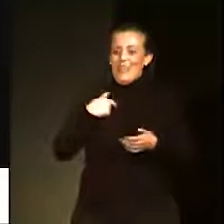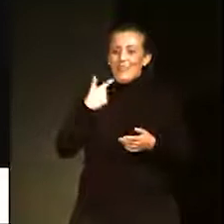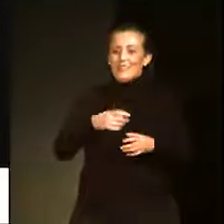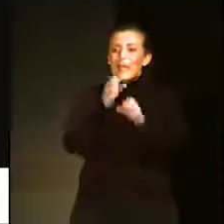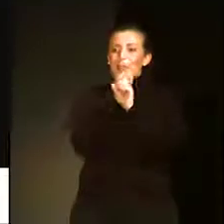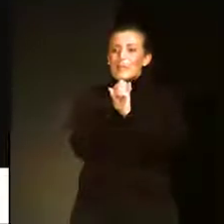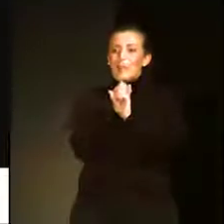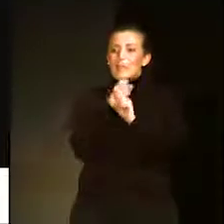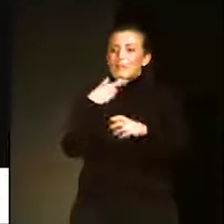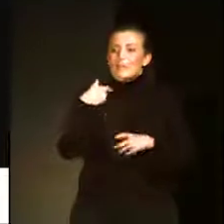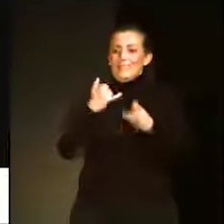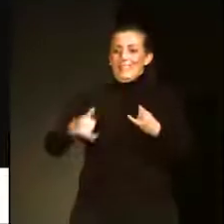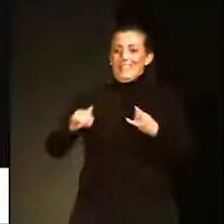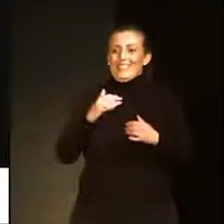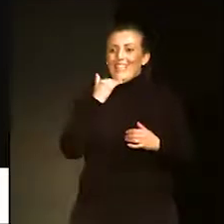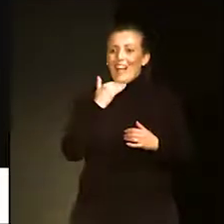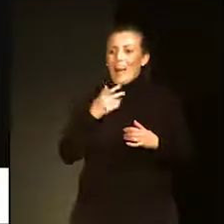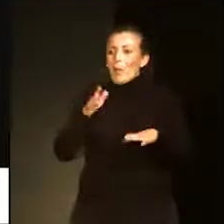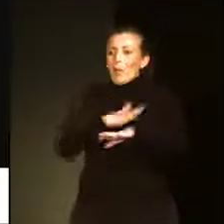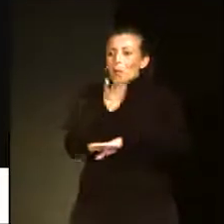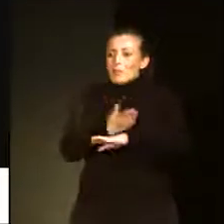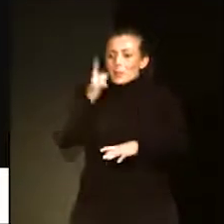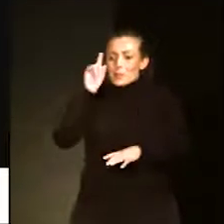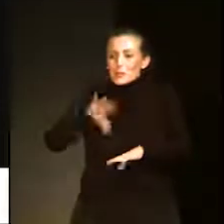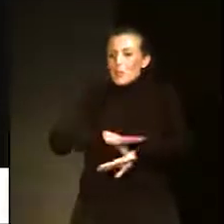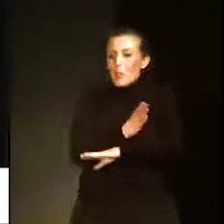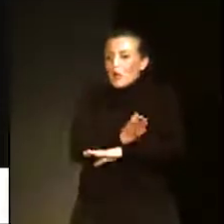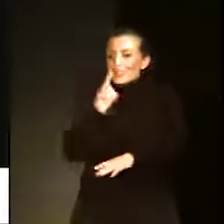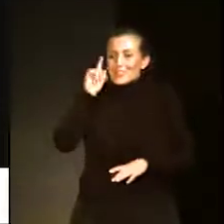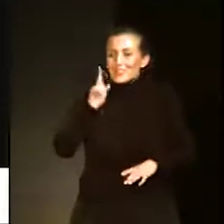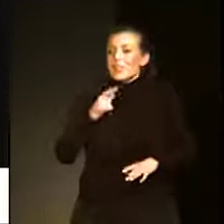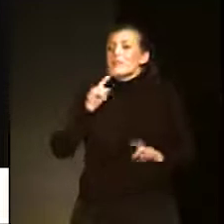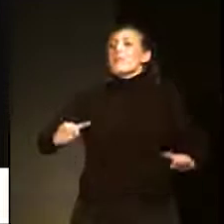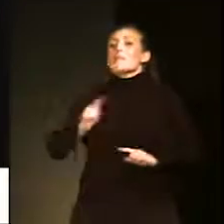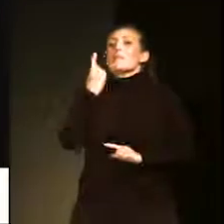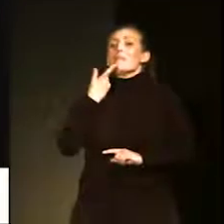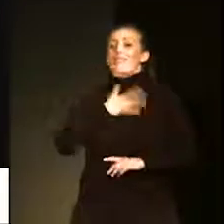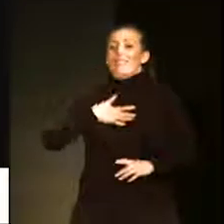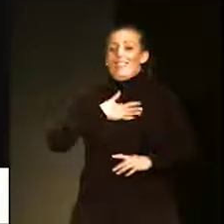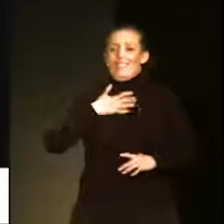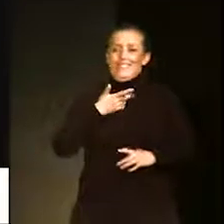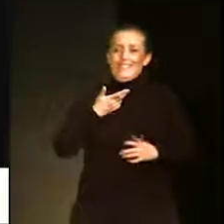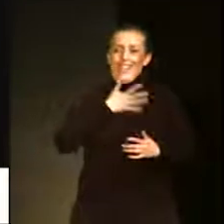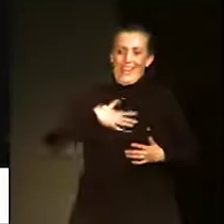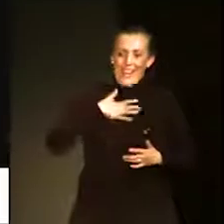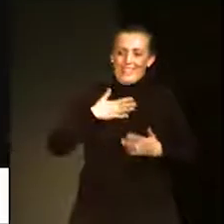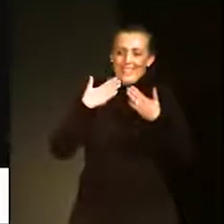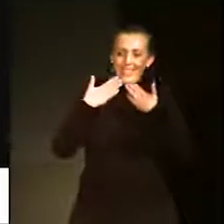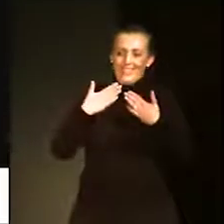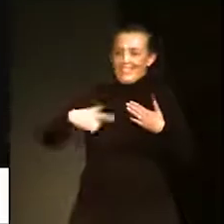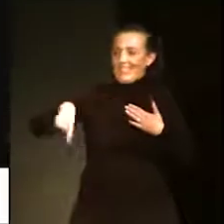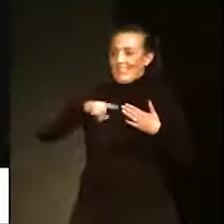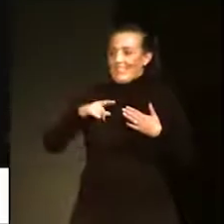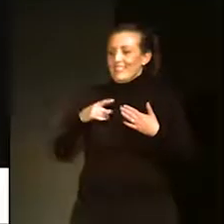había resistido. Bueno, pues me queda en primer lugar agradecerle el gesto